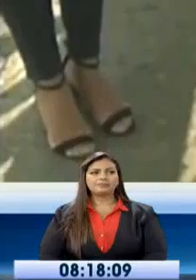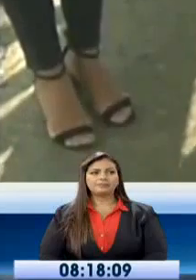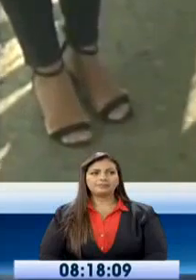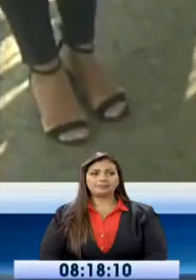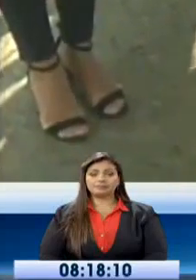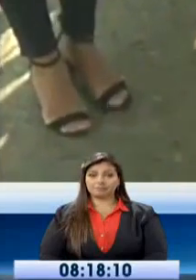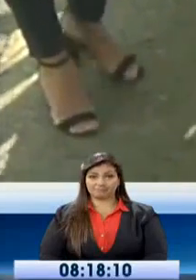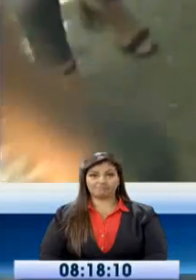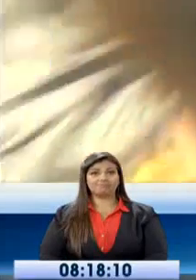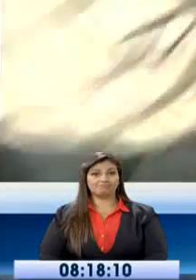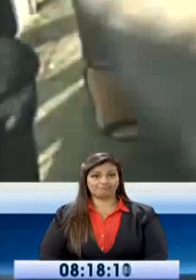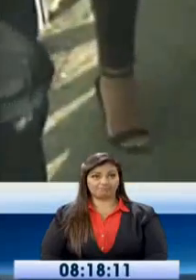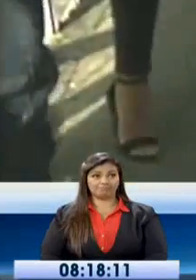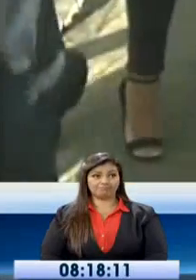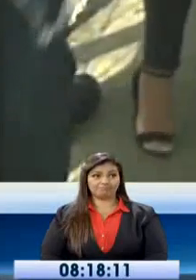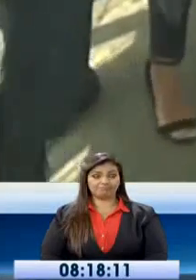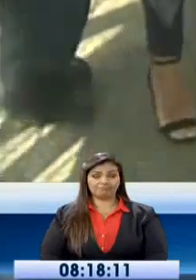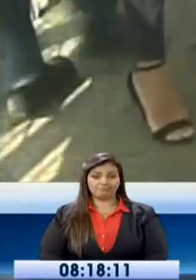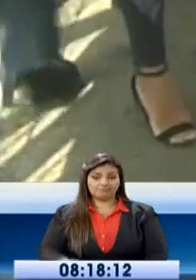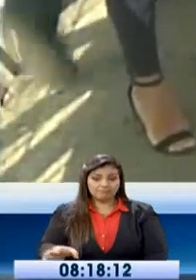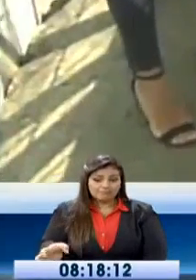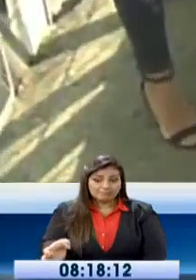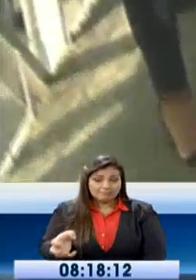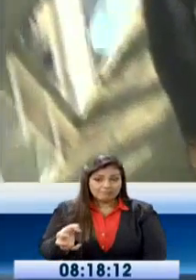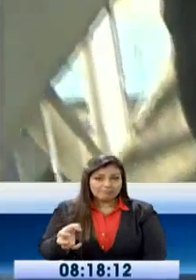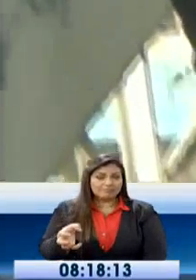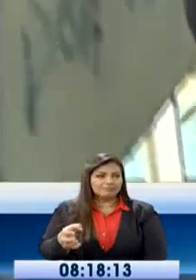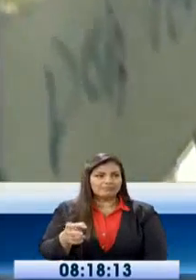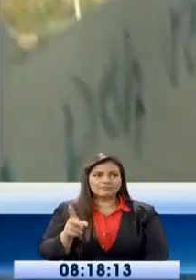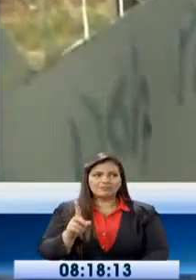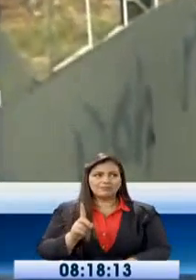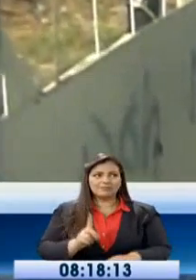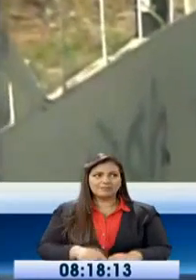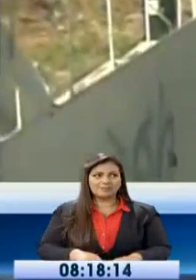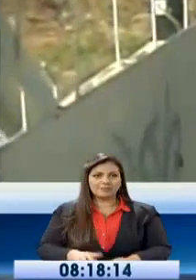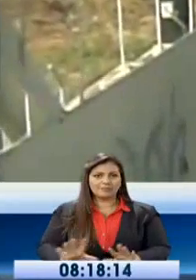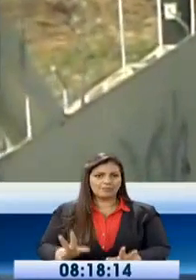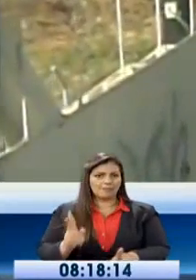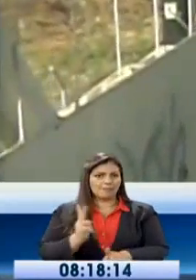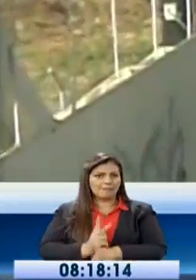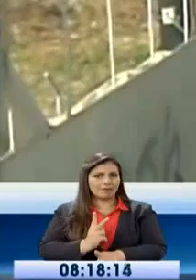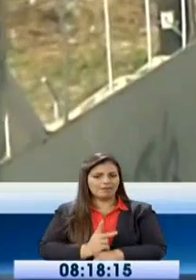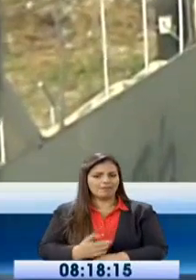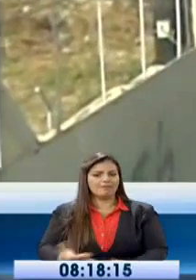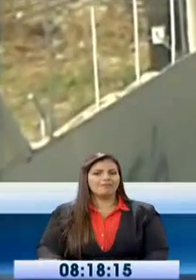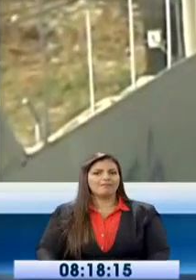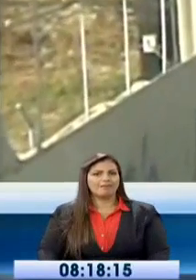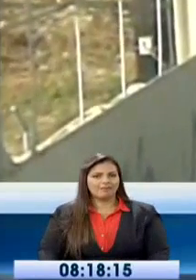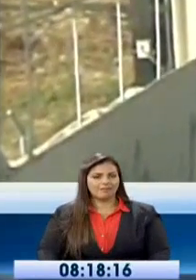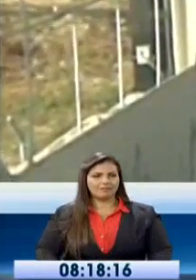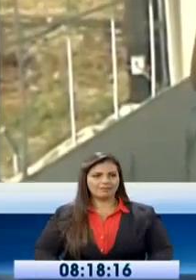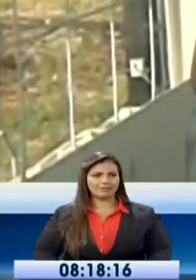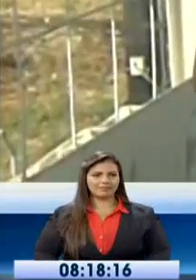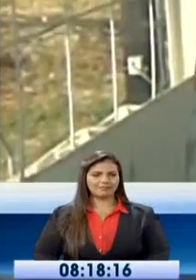a punto de caer. No lo puedo coger, no lo voy a coger, no lo voy a coger, hay peligro que se pueda caer